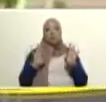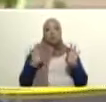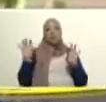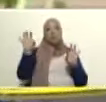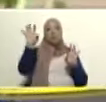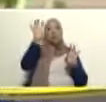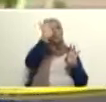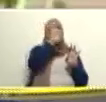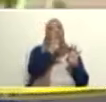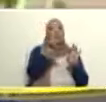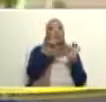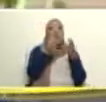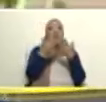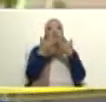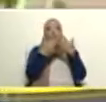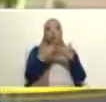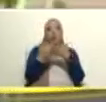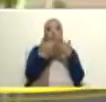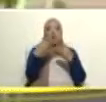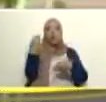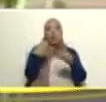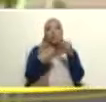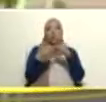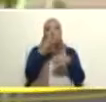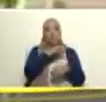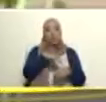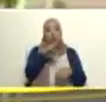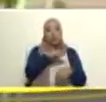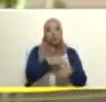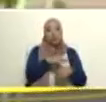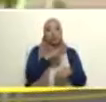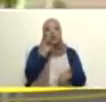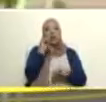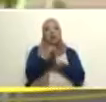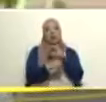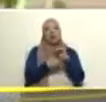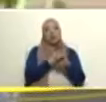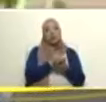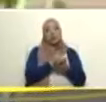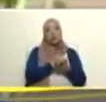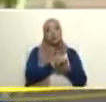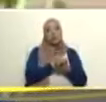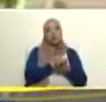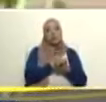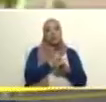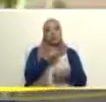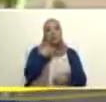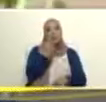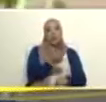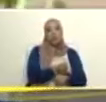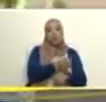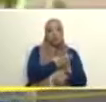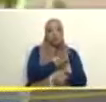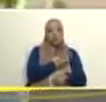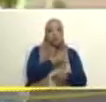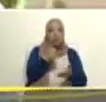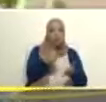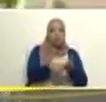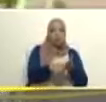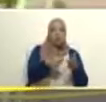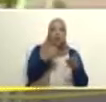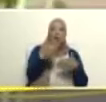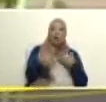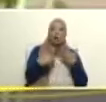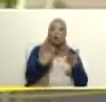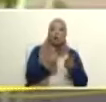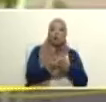que quieren seguir estudiando, van a tener su misión Riva muy pronto, para entregarle su carnet, para